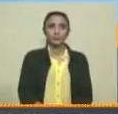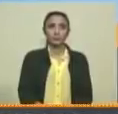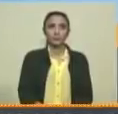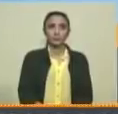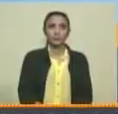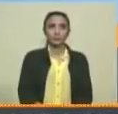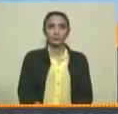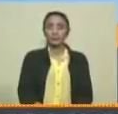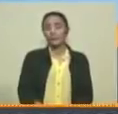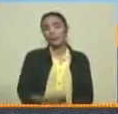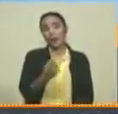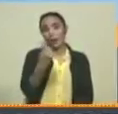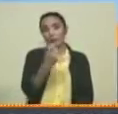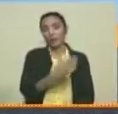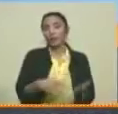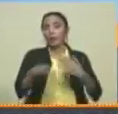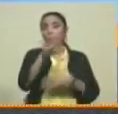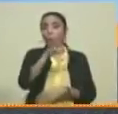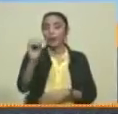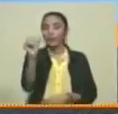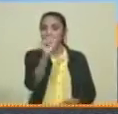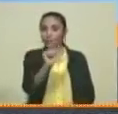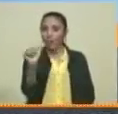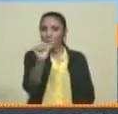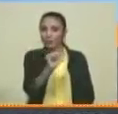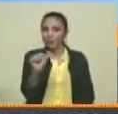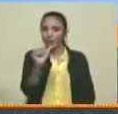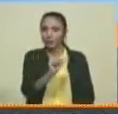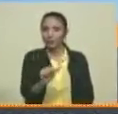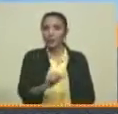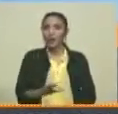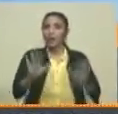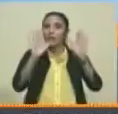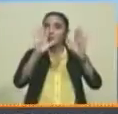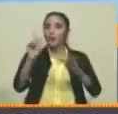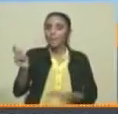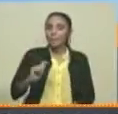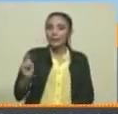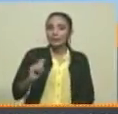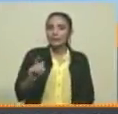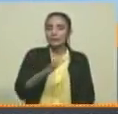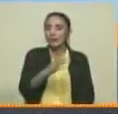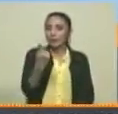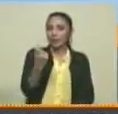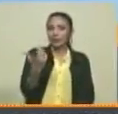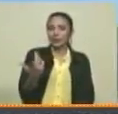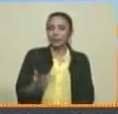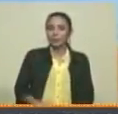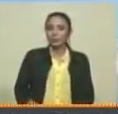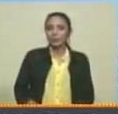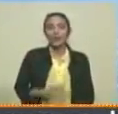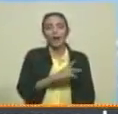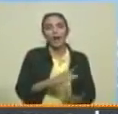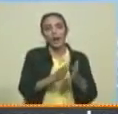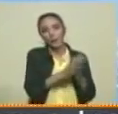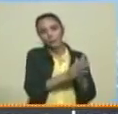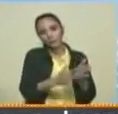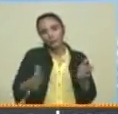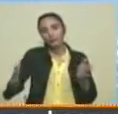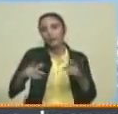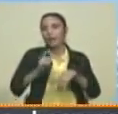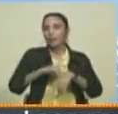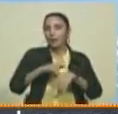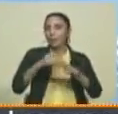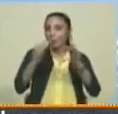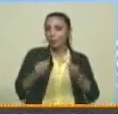apenas nos faltan 40 semanas, 10 meses, para que se cumpla el plazo y